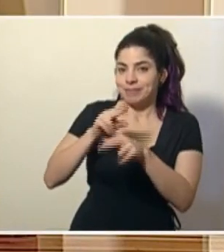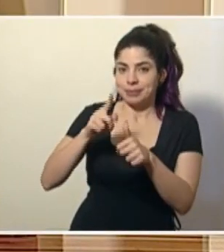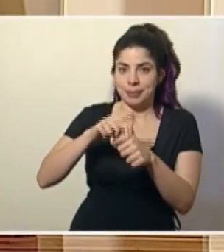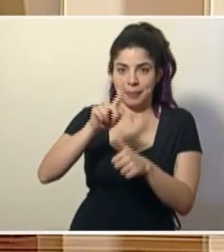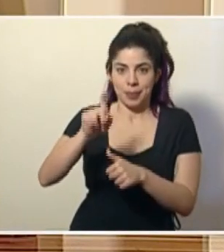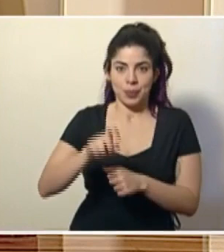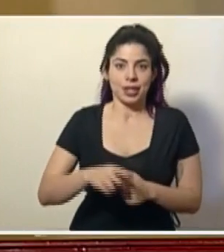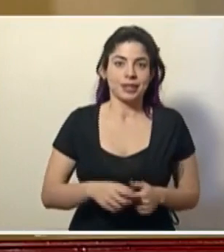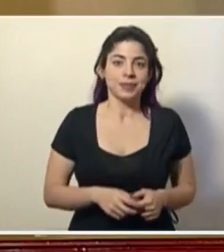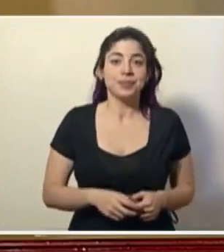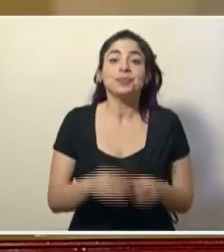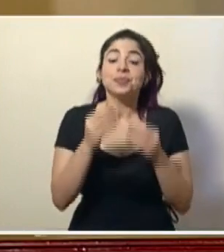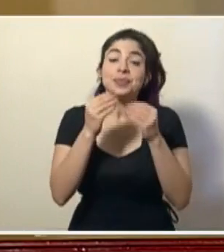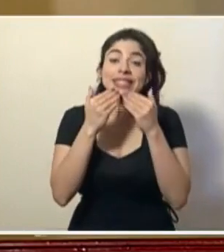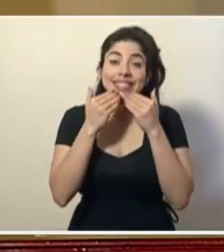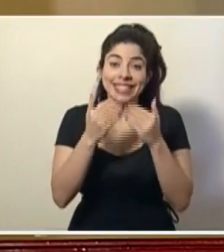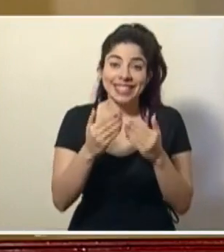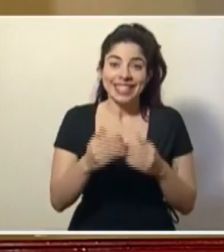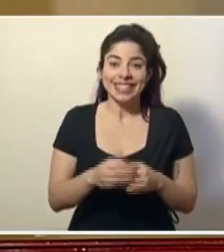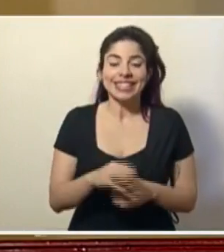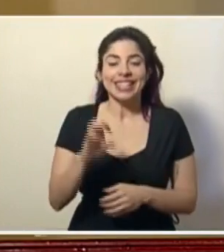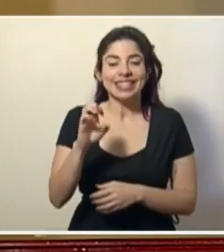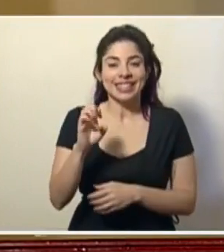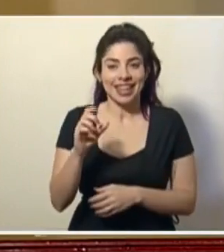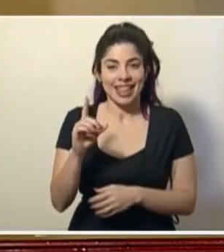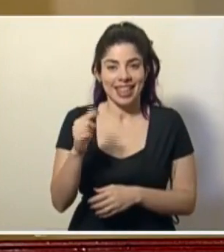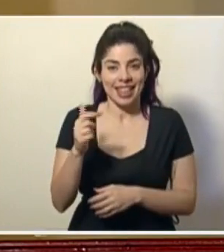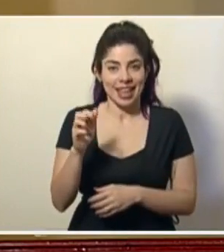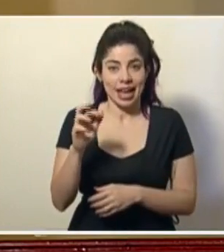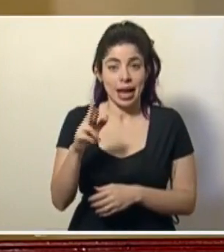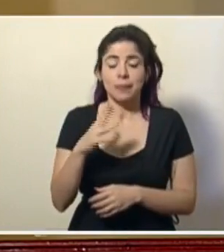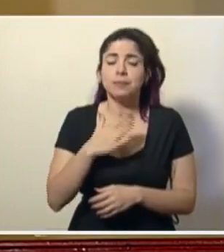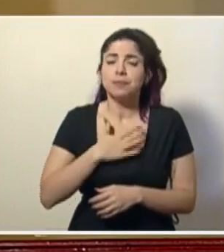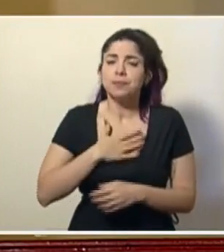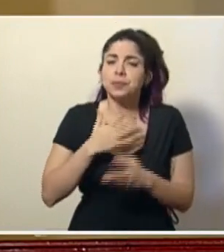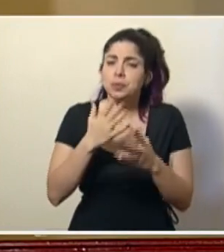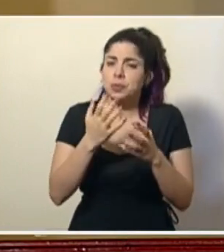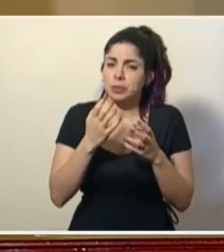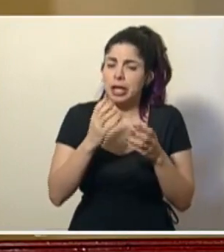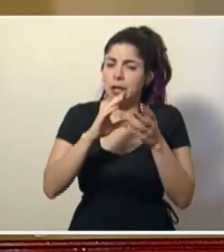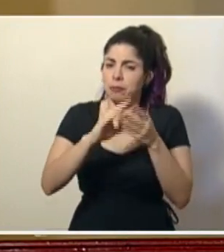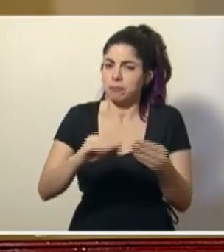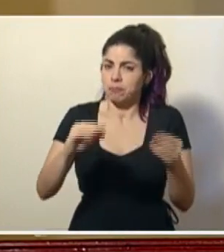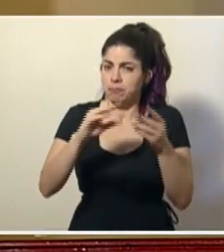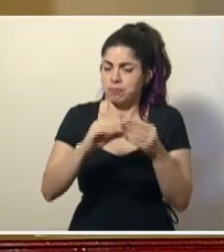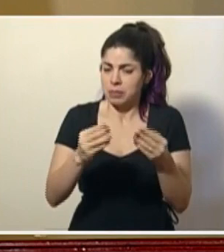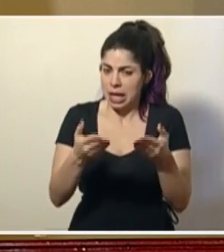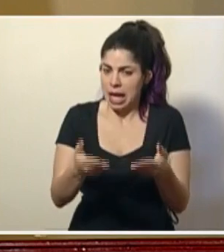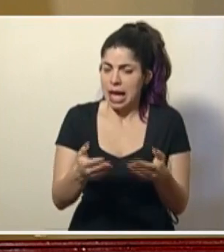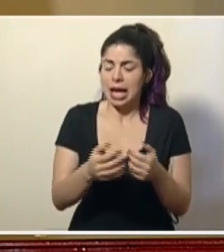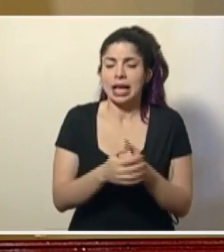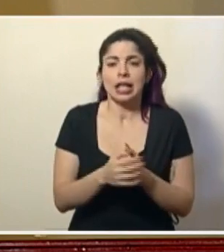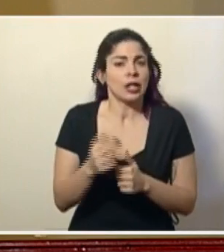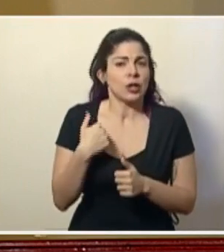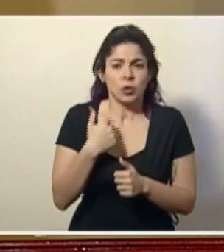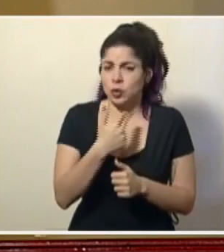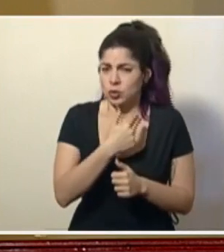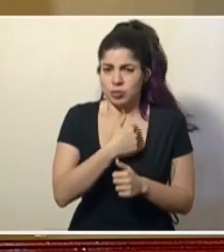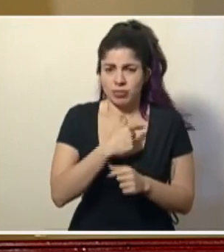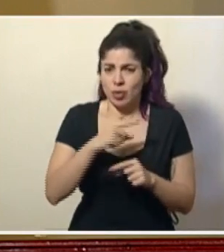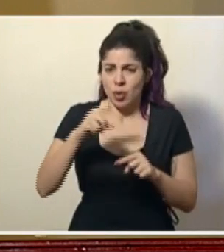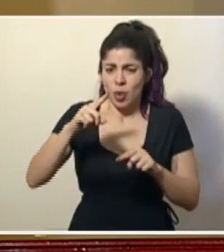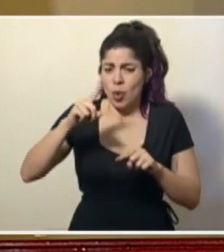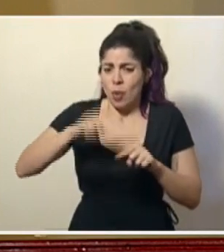primera consulta. Muchísimas gracias, don Edgar. Yo quiero comentar acá que no